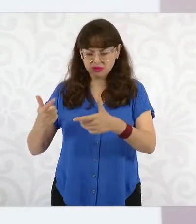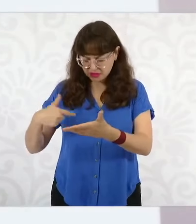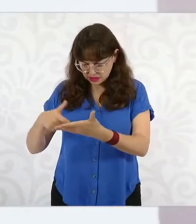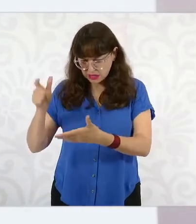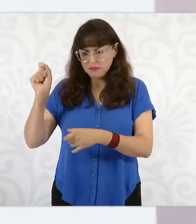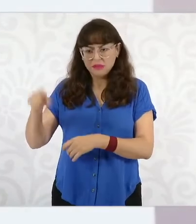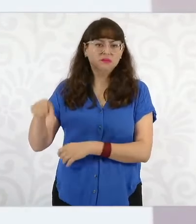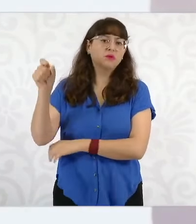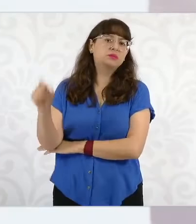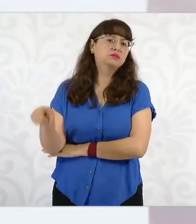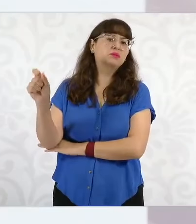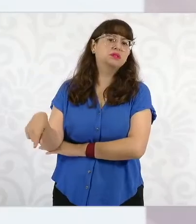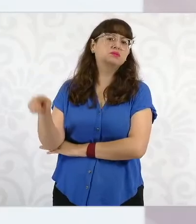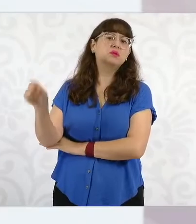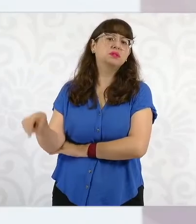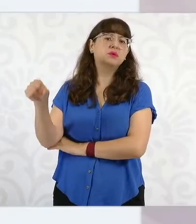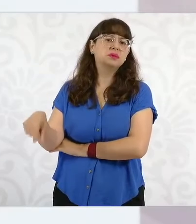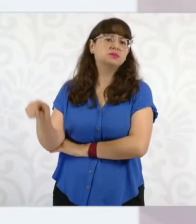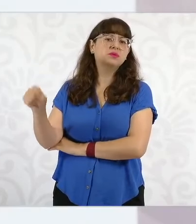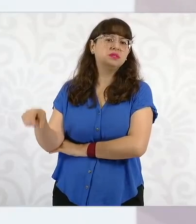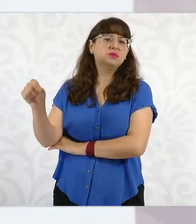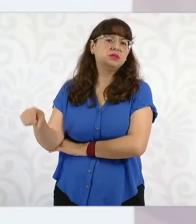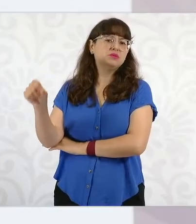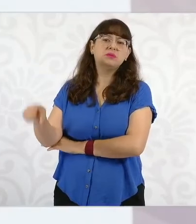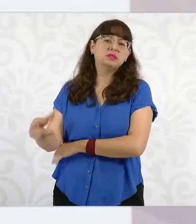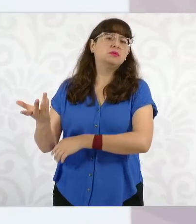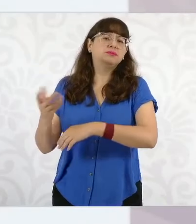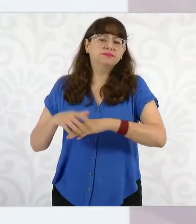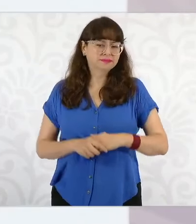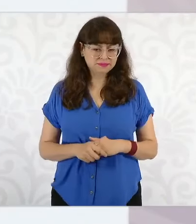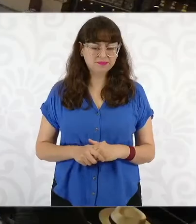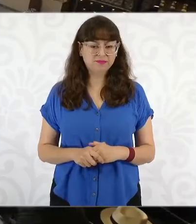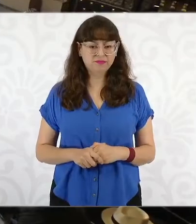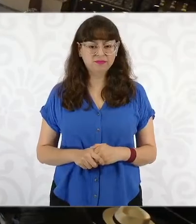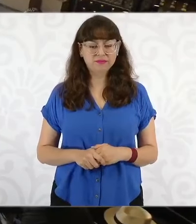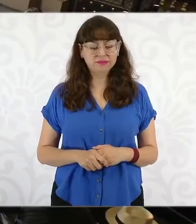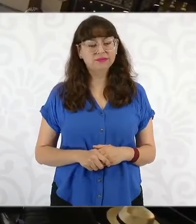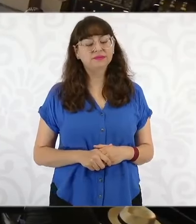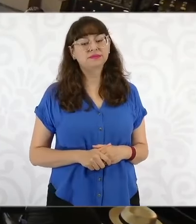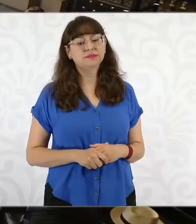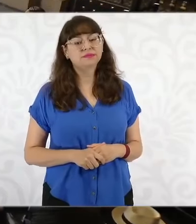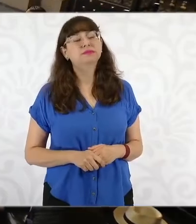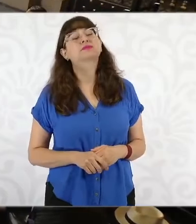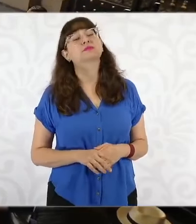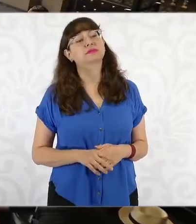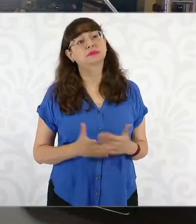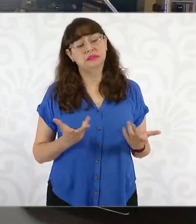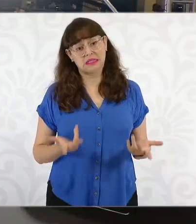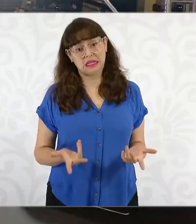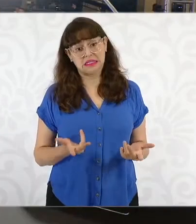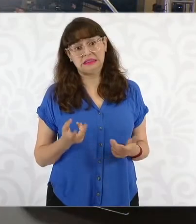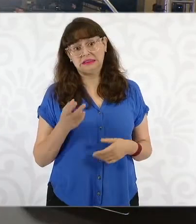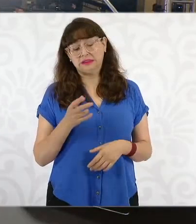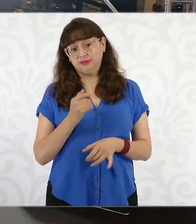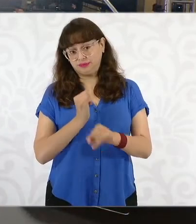más que lo que te promovió el algoritmo. Mucho del dinero que entra a